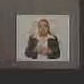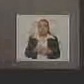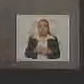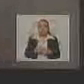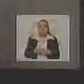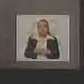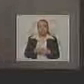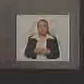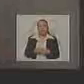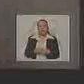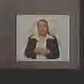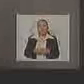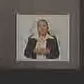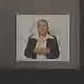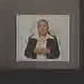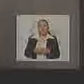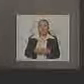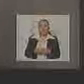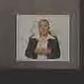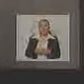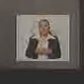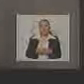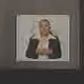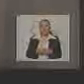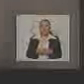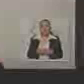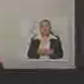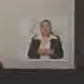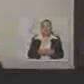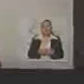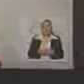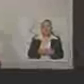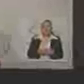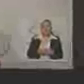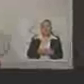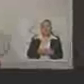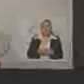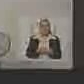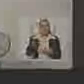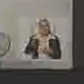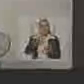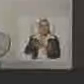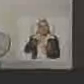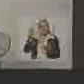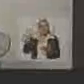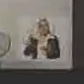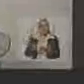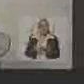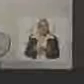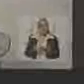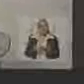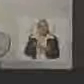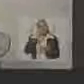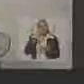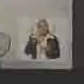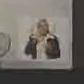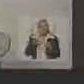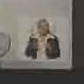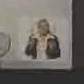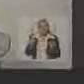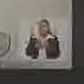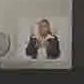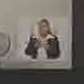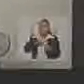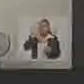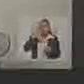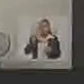común del PRI y el Partido Verde. Adelante, candidata. Muchas gracias. Uno de los principales problemas que notamos en